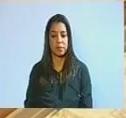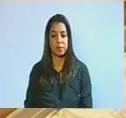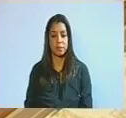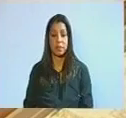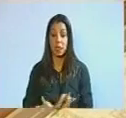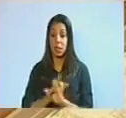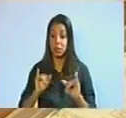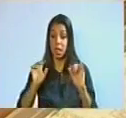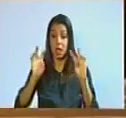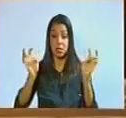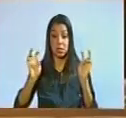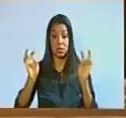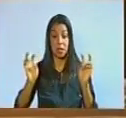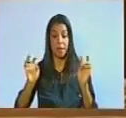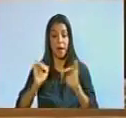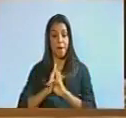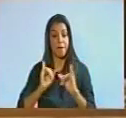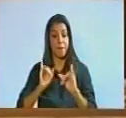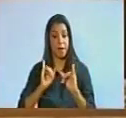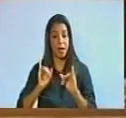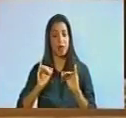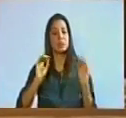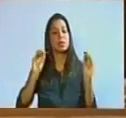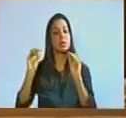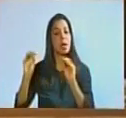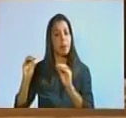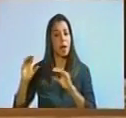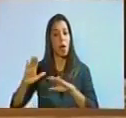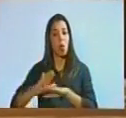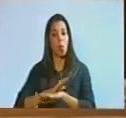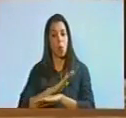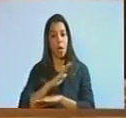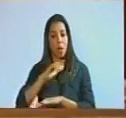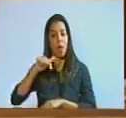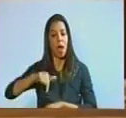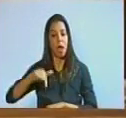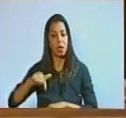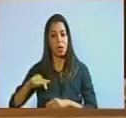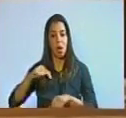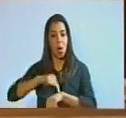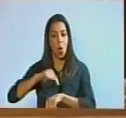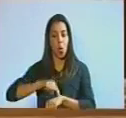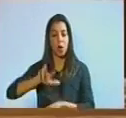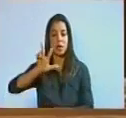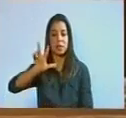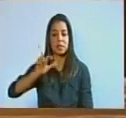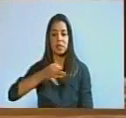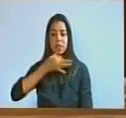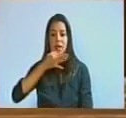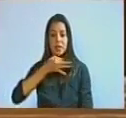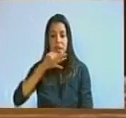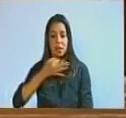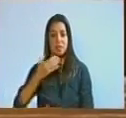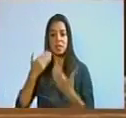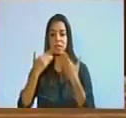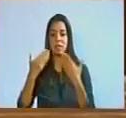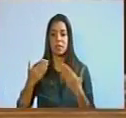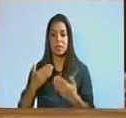Agotada la materia, se levanta la sesión y se convoca para el día jueves en este salón a las 3 de la tarde. Muchas gracias.